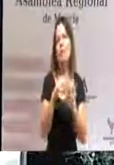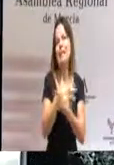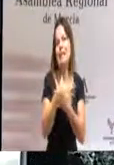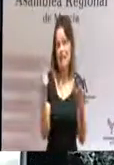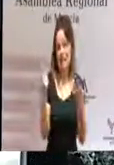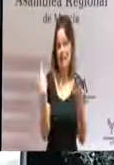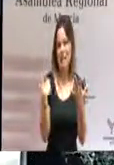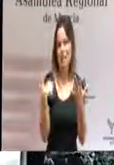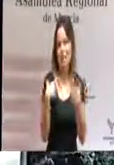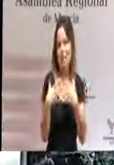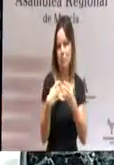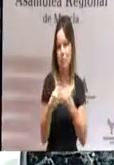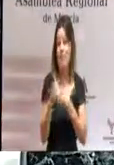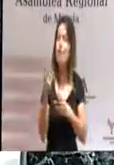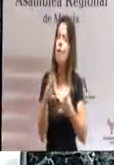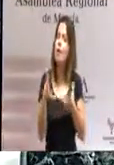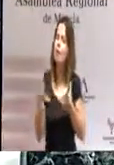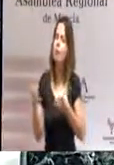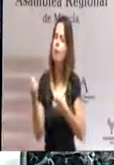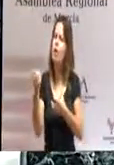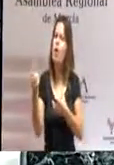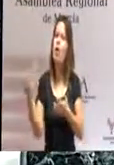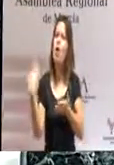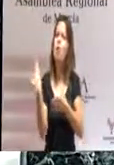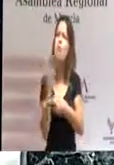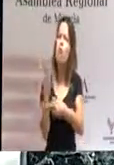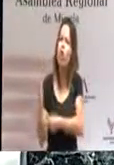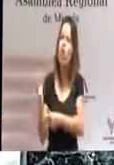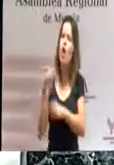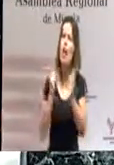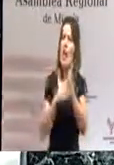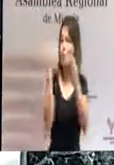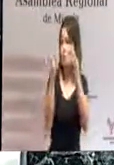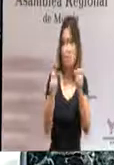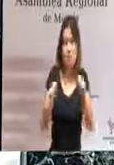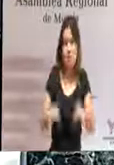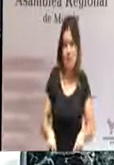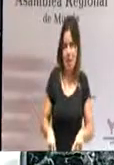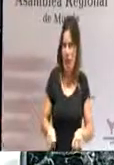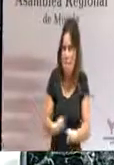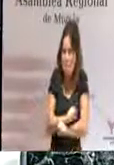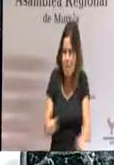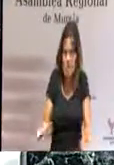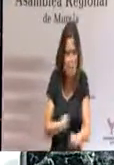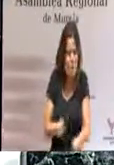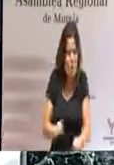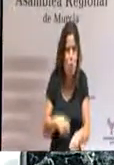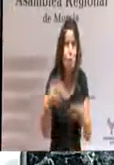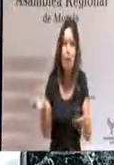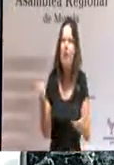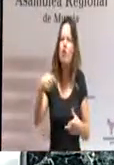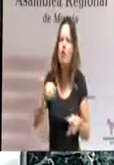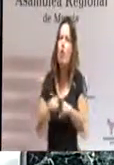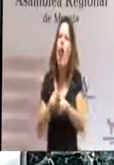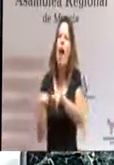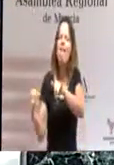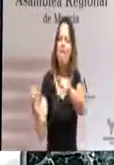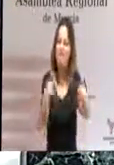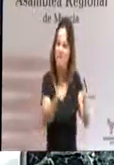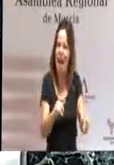2016. Han aprobado también mociones y leyes sin presupuesto. Y lo peor, que lo han hecho manipulando